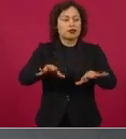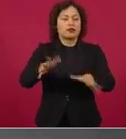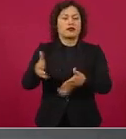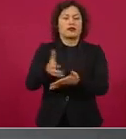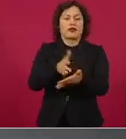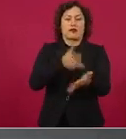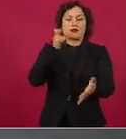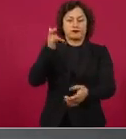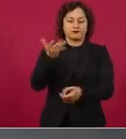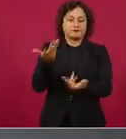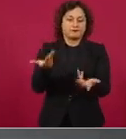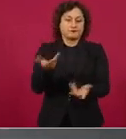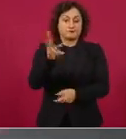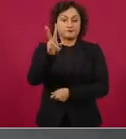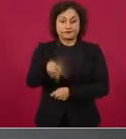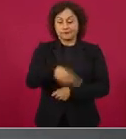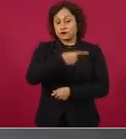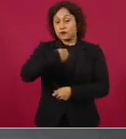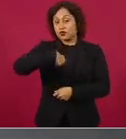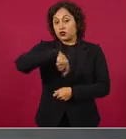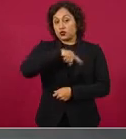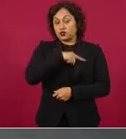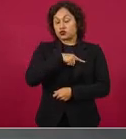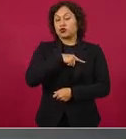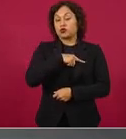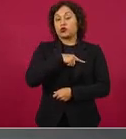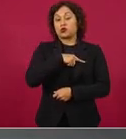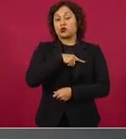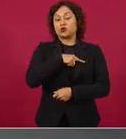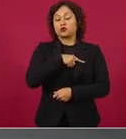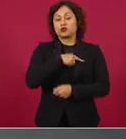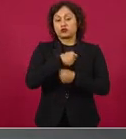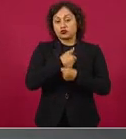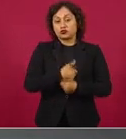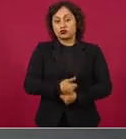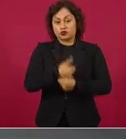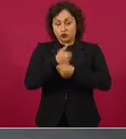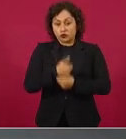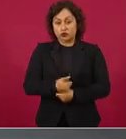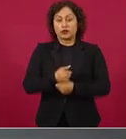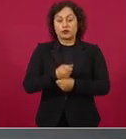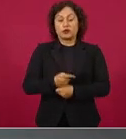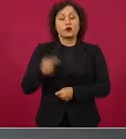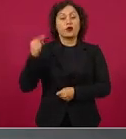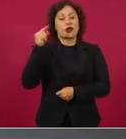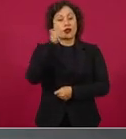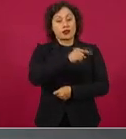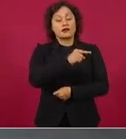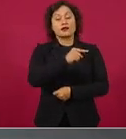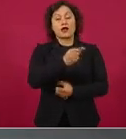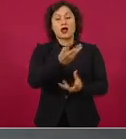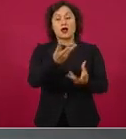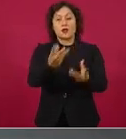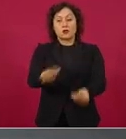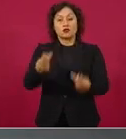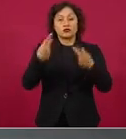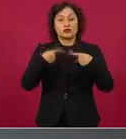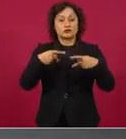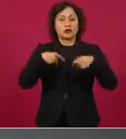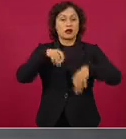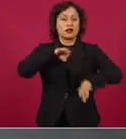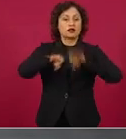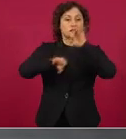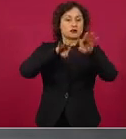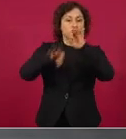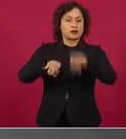Allá sufrimos todo el embate de los haters, todo el embate de toda la gente que estuvo en contra, señalando incluso que